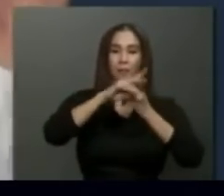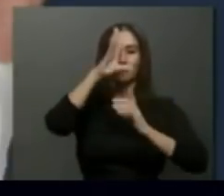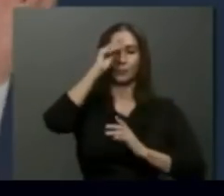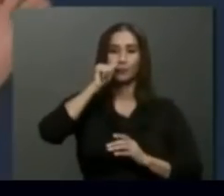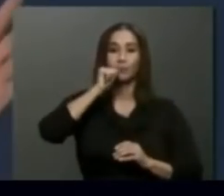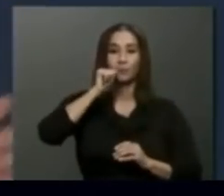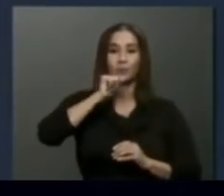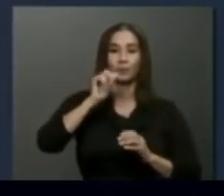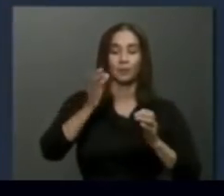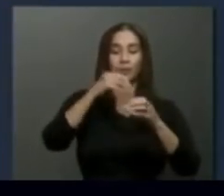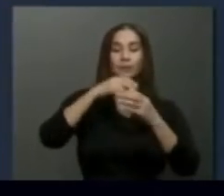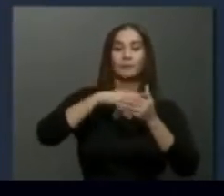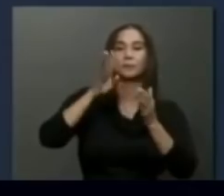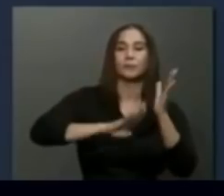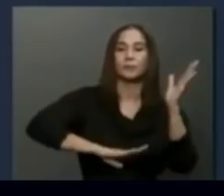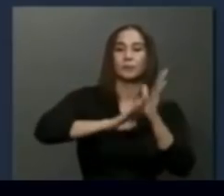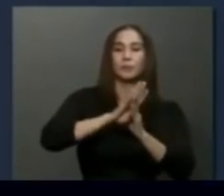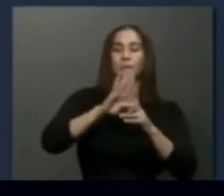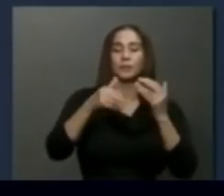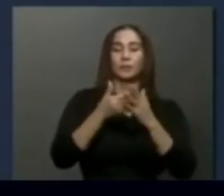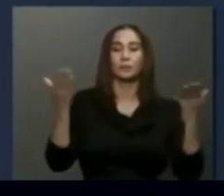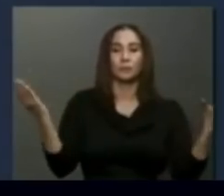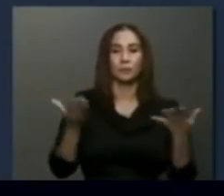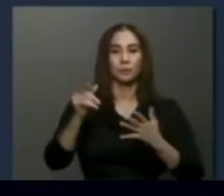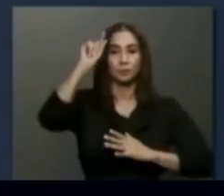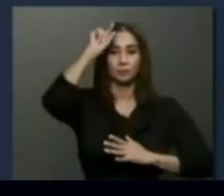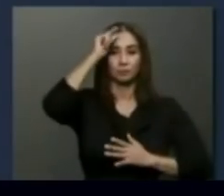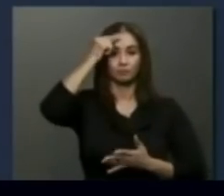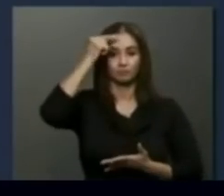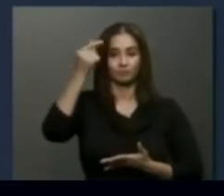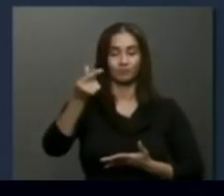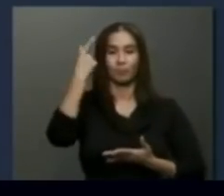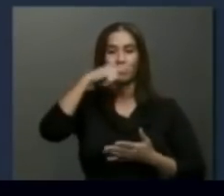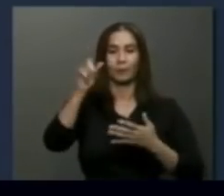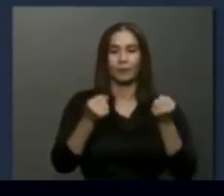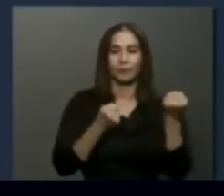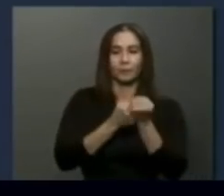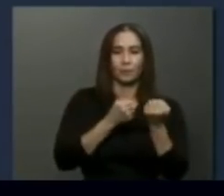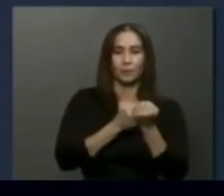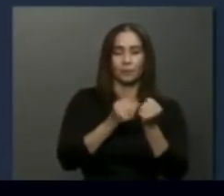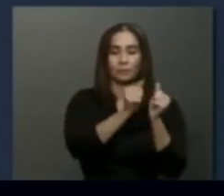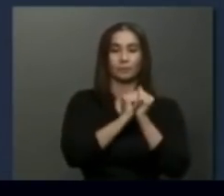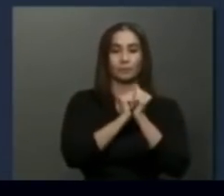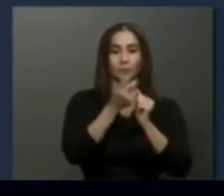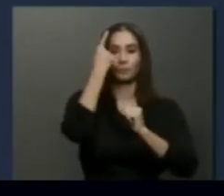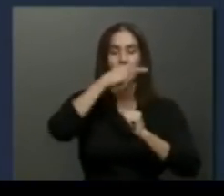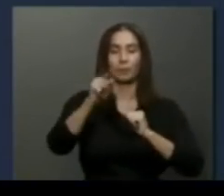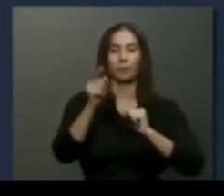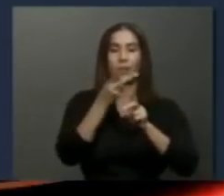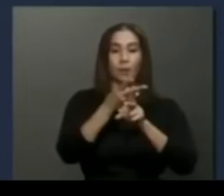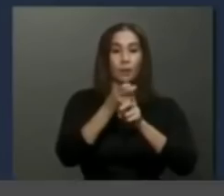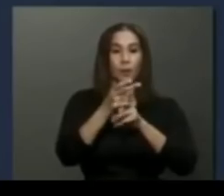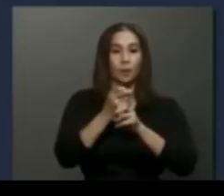y amigos también de Supérate, que estamos aquí como gobierno para pelear juntos y para